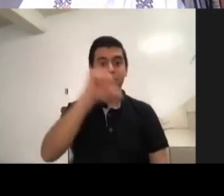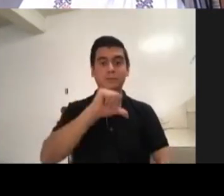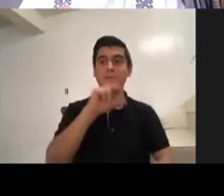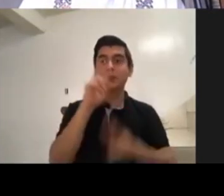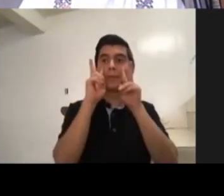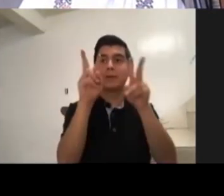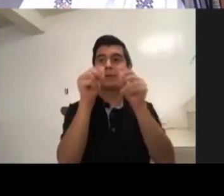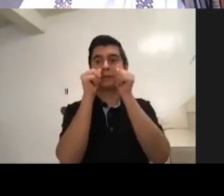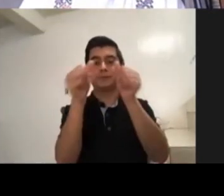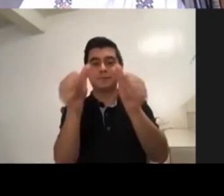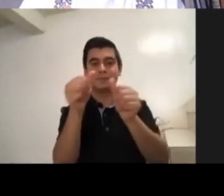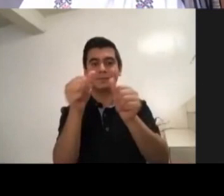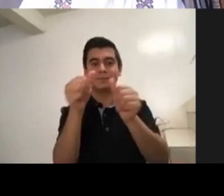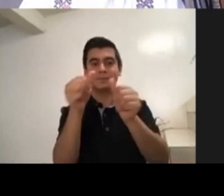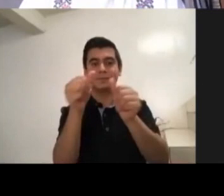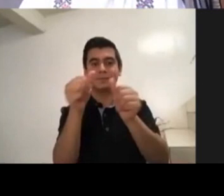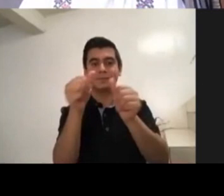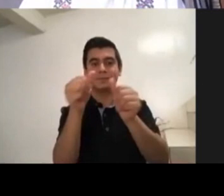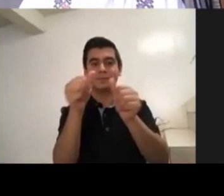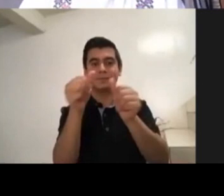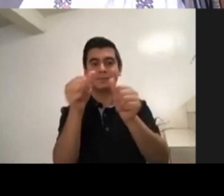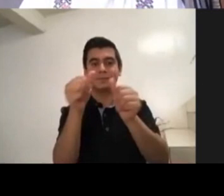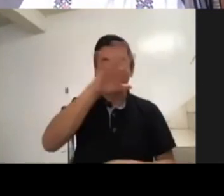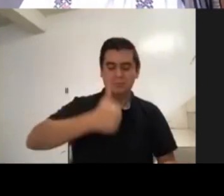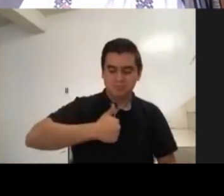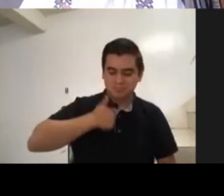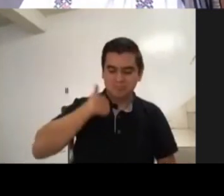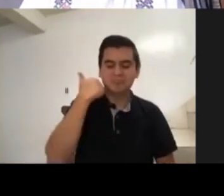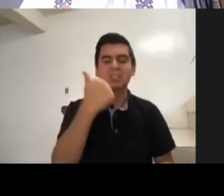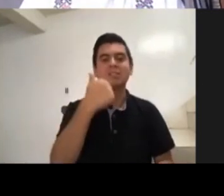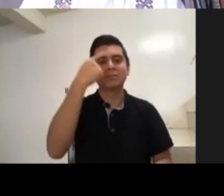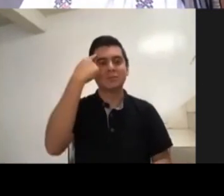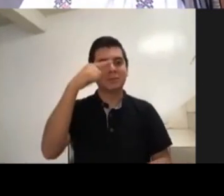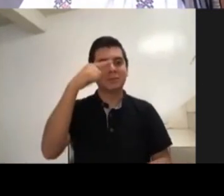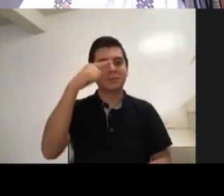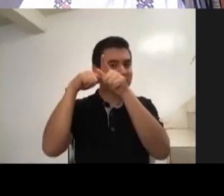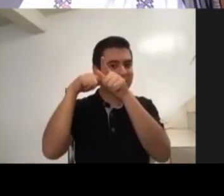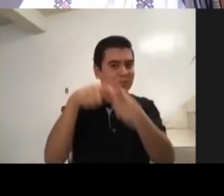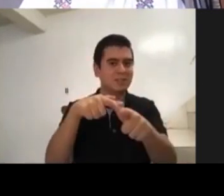Aprovechamos esta insólita comunicación con los padres de familia.